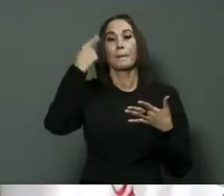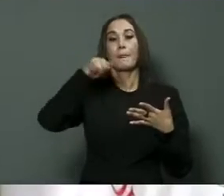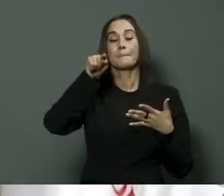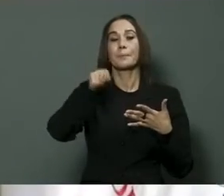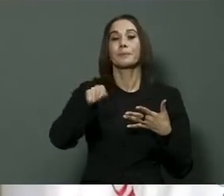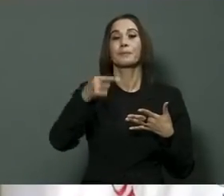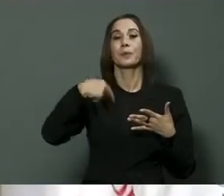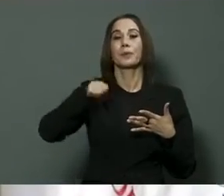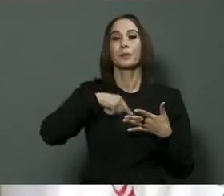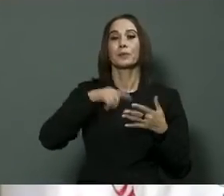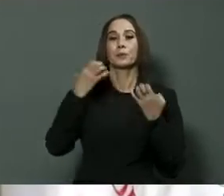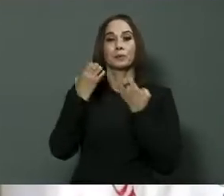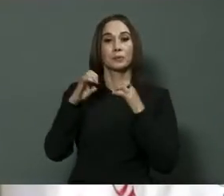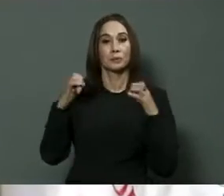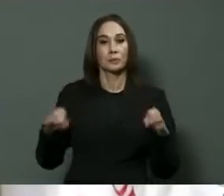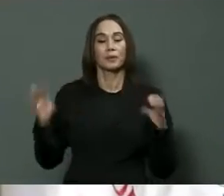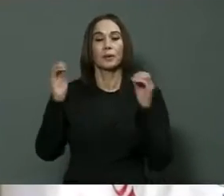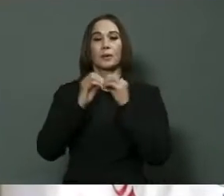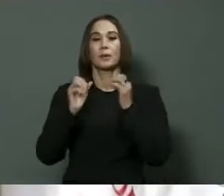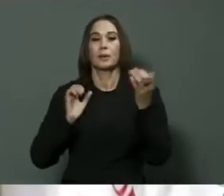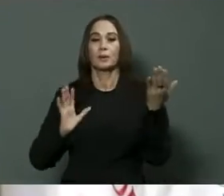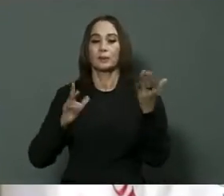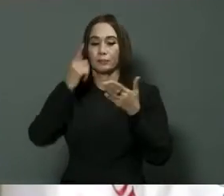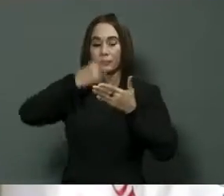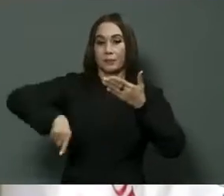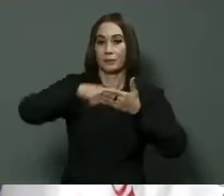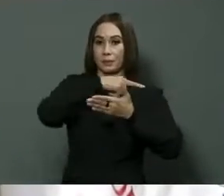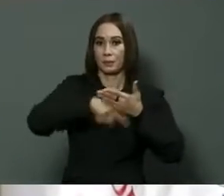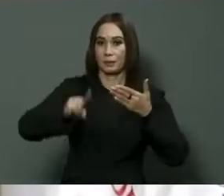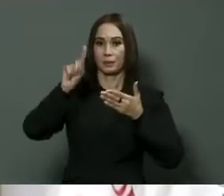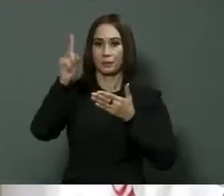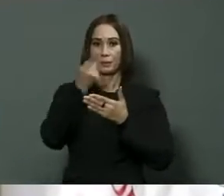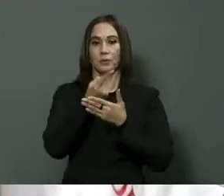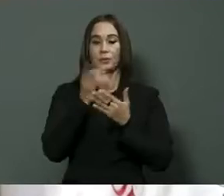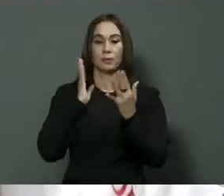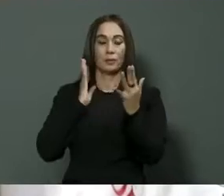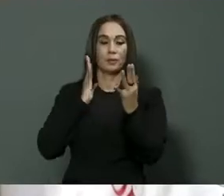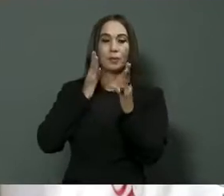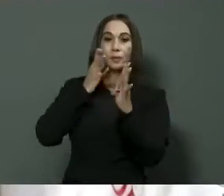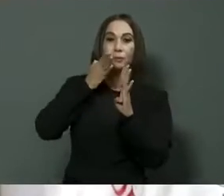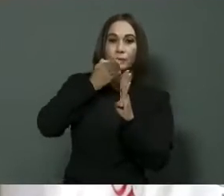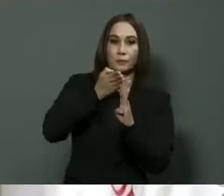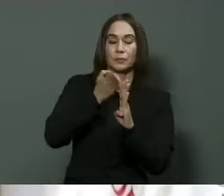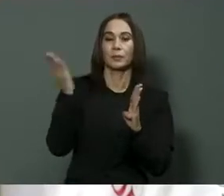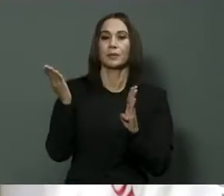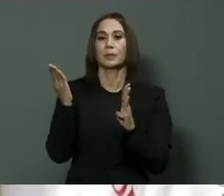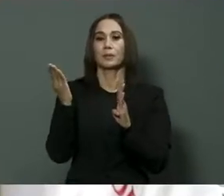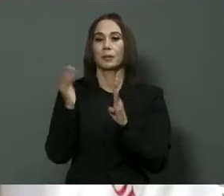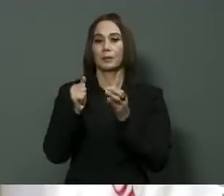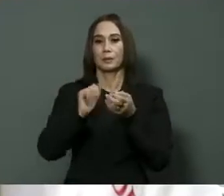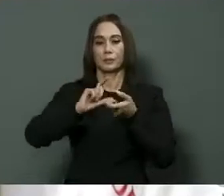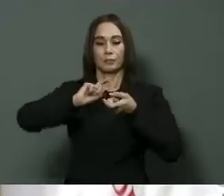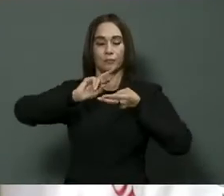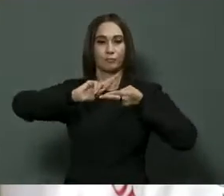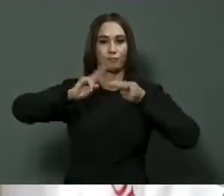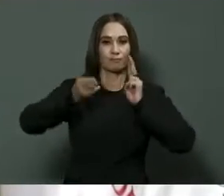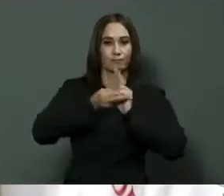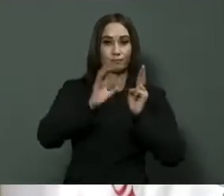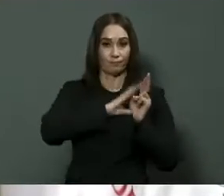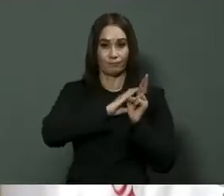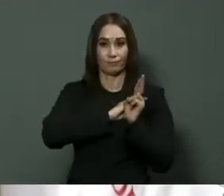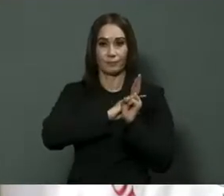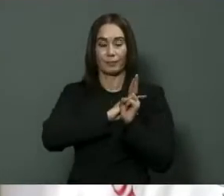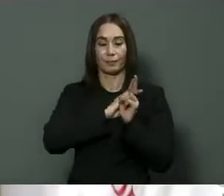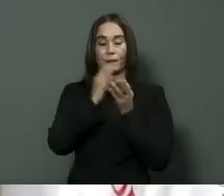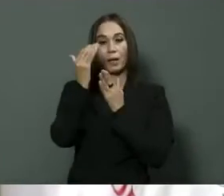ello que nuestros esfuerzos para combatirla no solamente están dirigidos hacia una reforma policial,